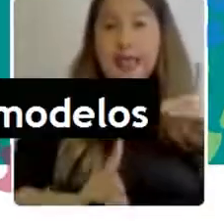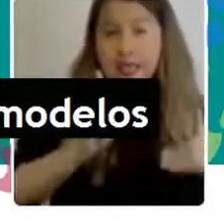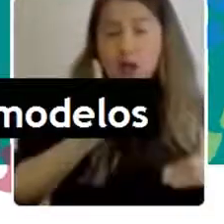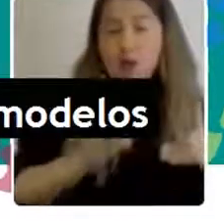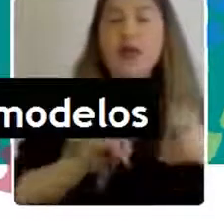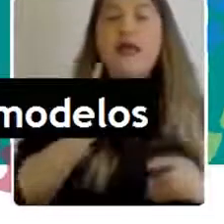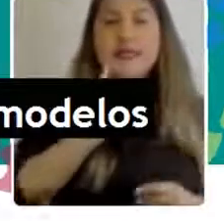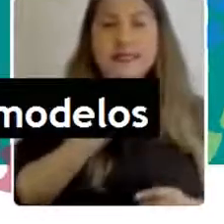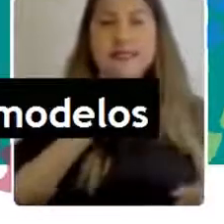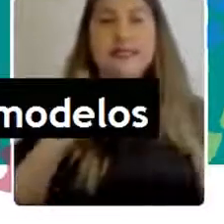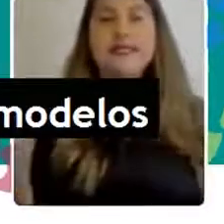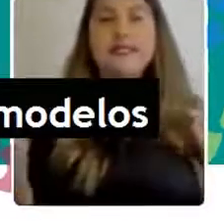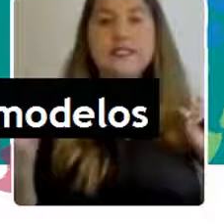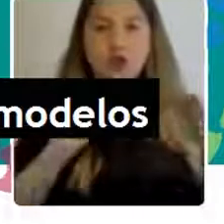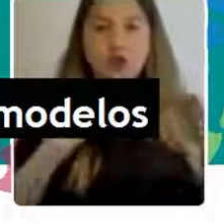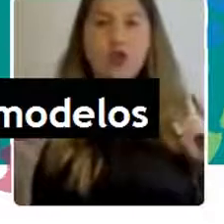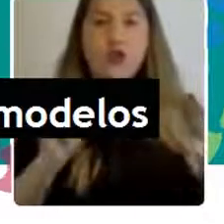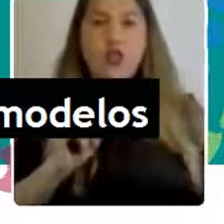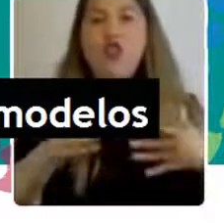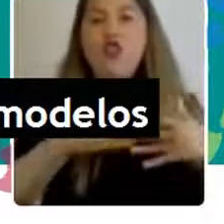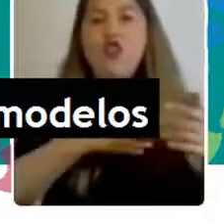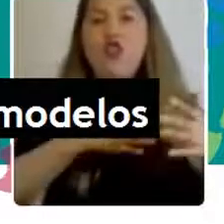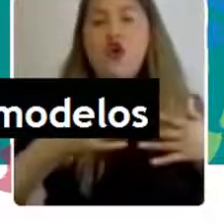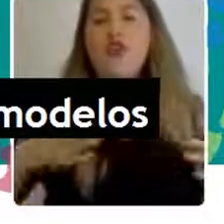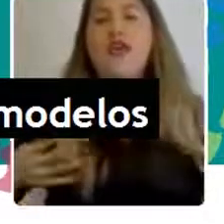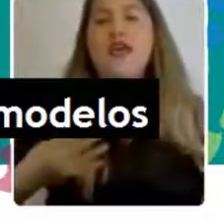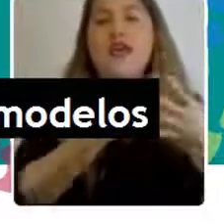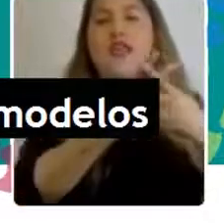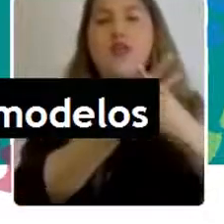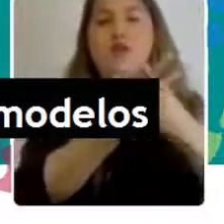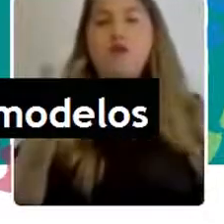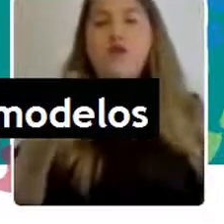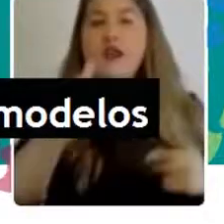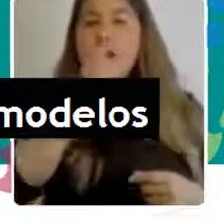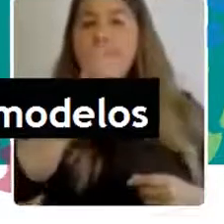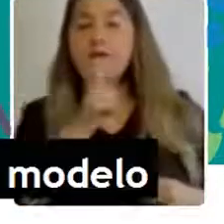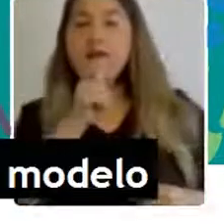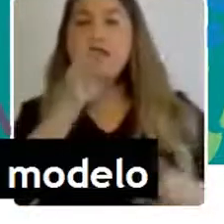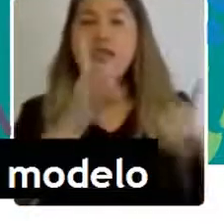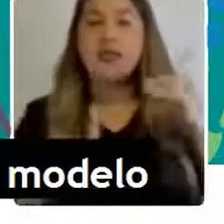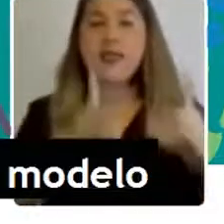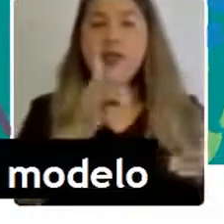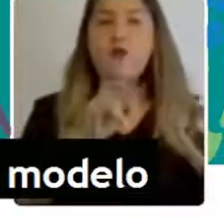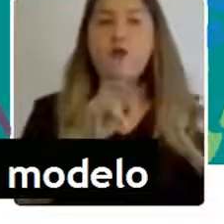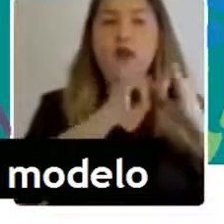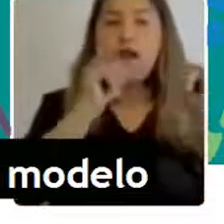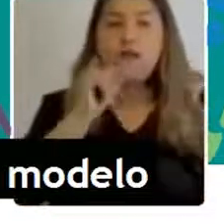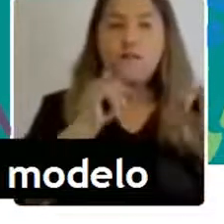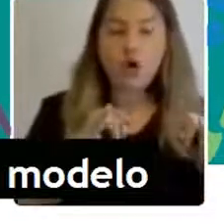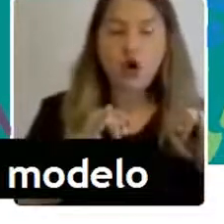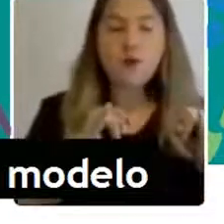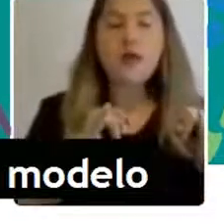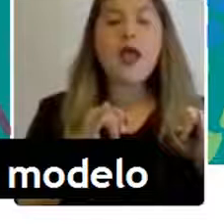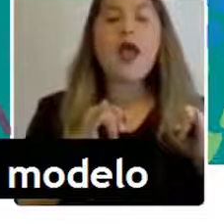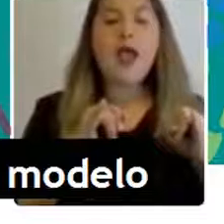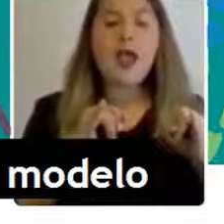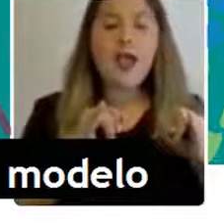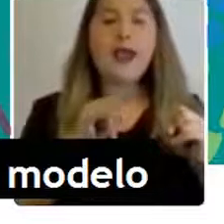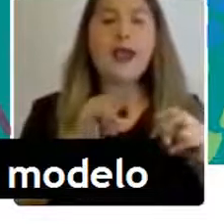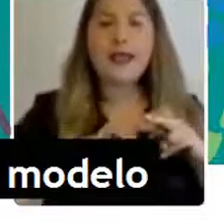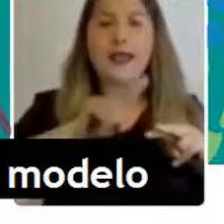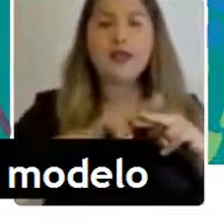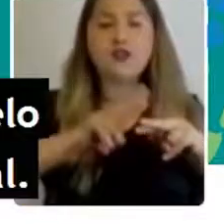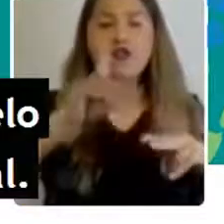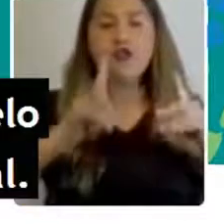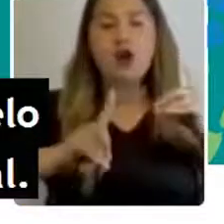privada, y que de una u otra forma han generado modelos de atención innovadores y que pueden servir de ejemplo o servir